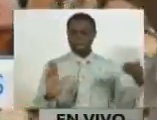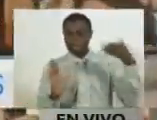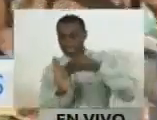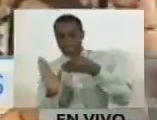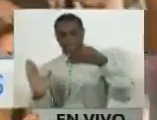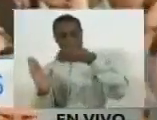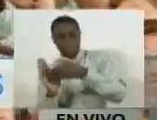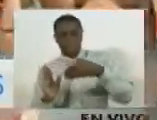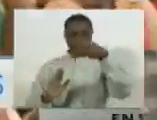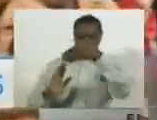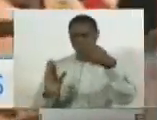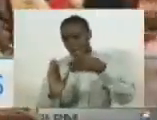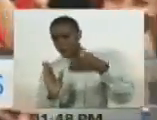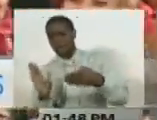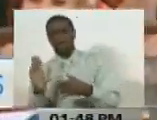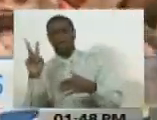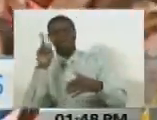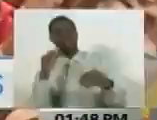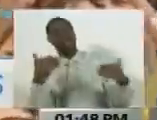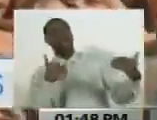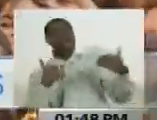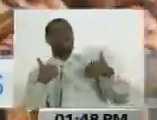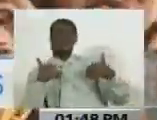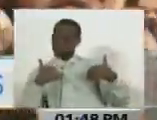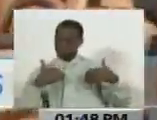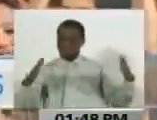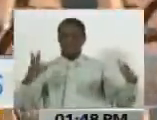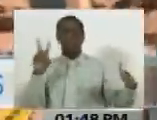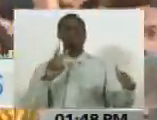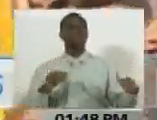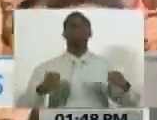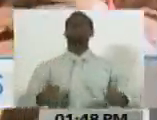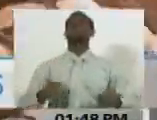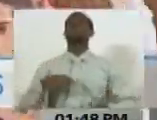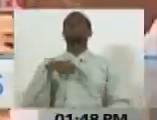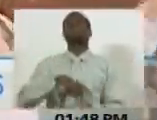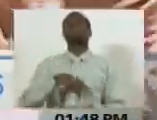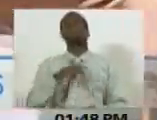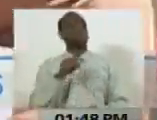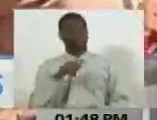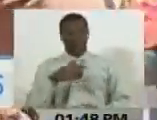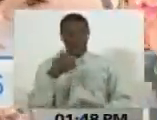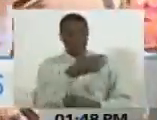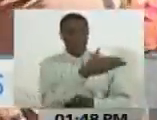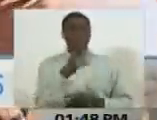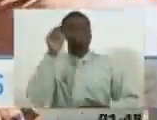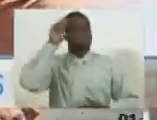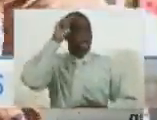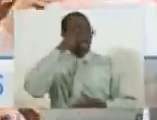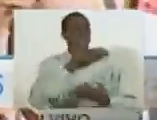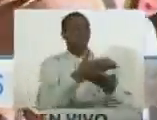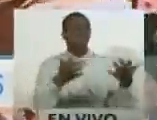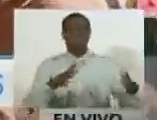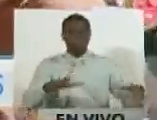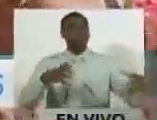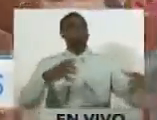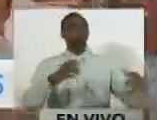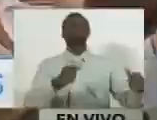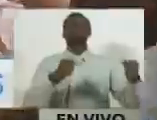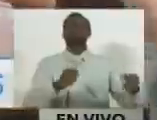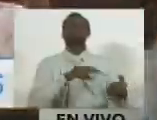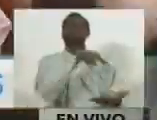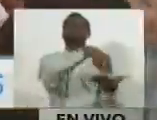y aquí está de pie Venezuela, aquí está de pie el magisterio, y debemos sentirnos orgullosos de tener una